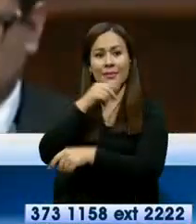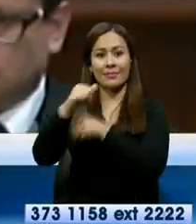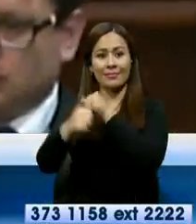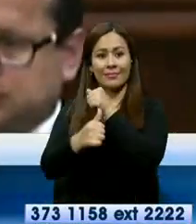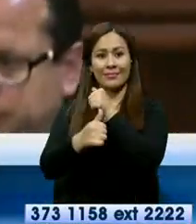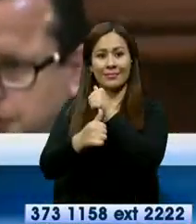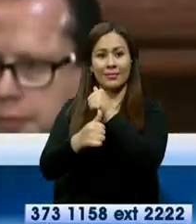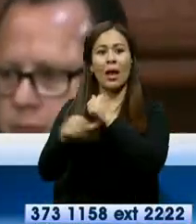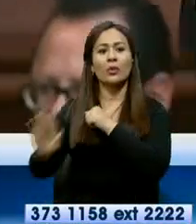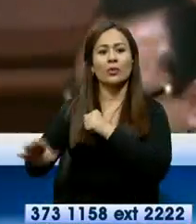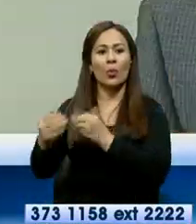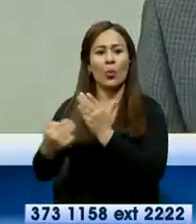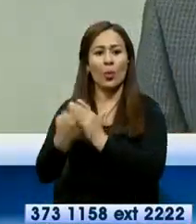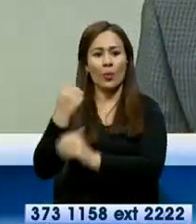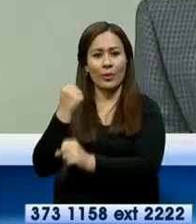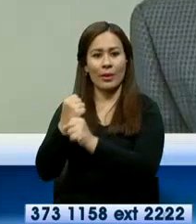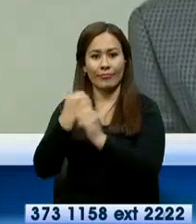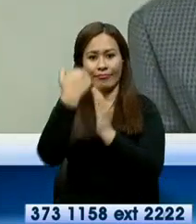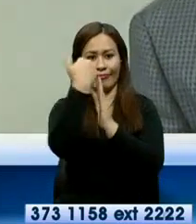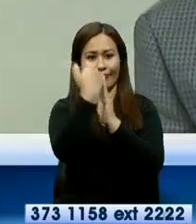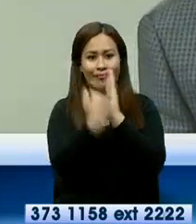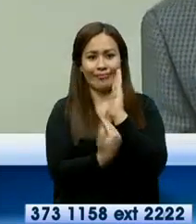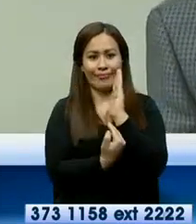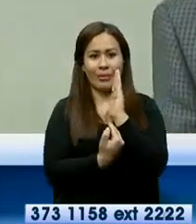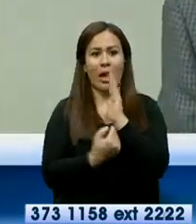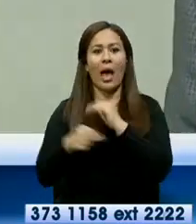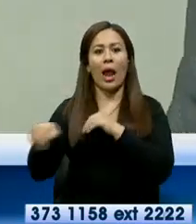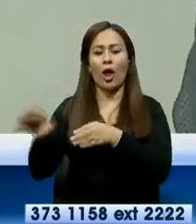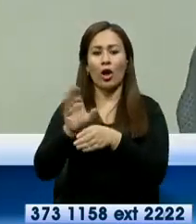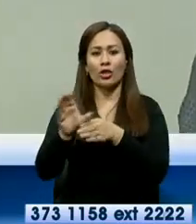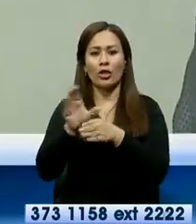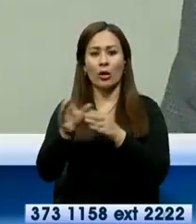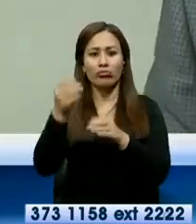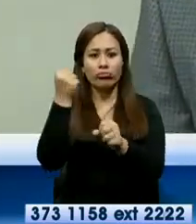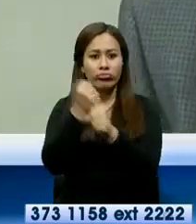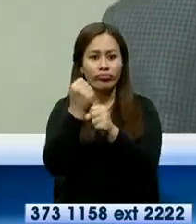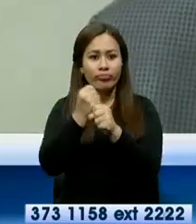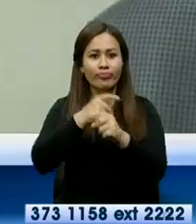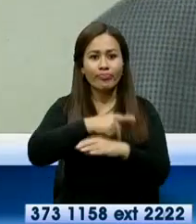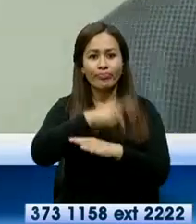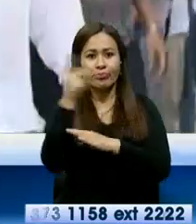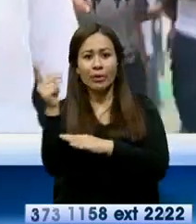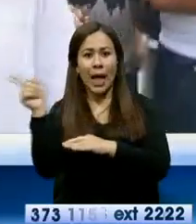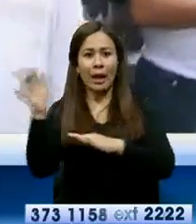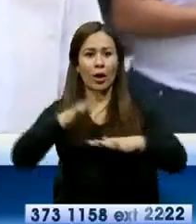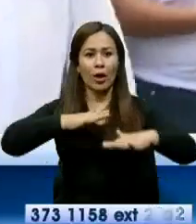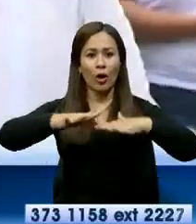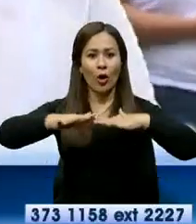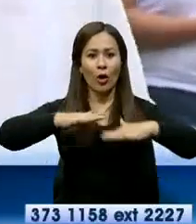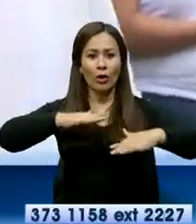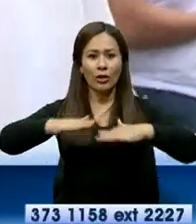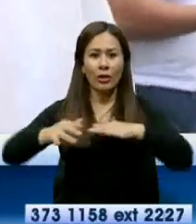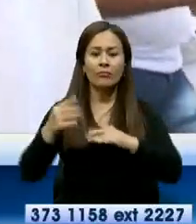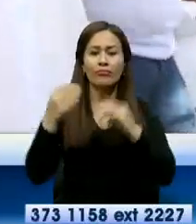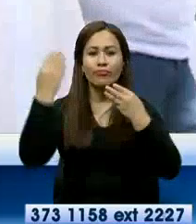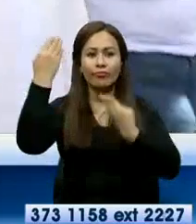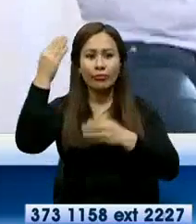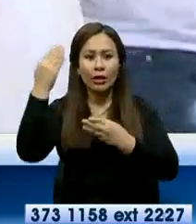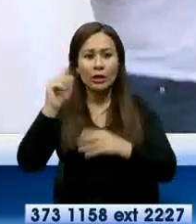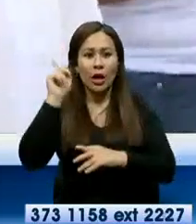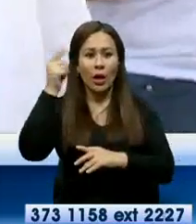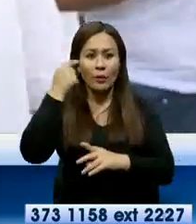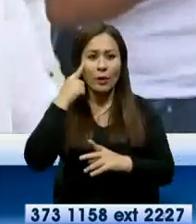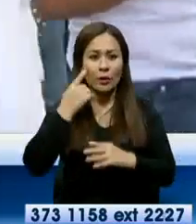sus nuevas funciones. Dentro del Consejo de la Producción, el vicepresidente coordinará y dirigirá las políticas públicas